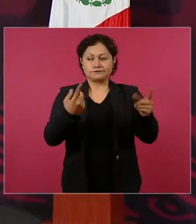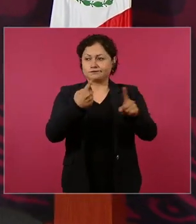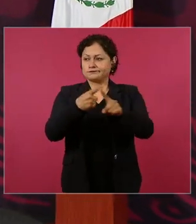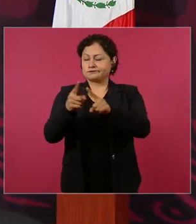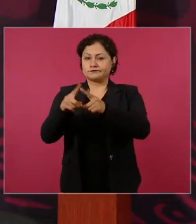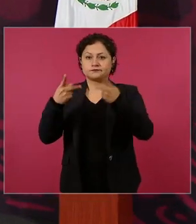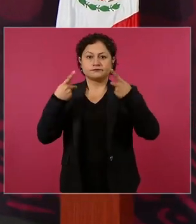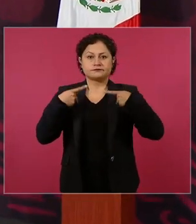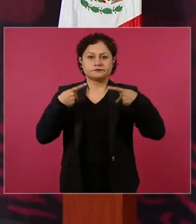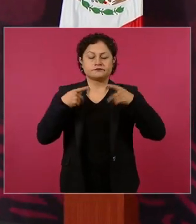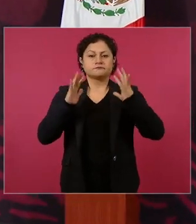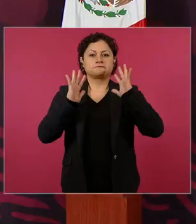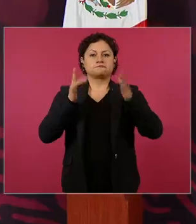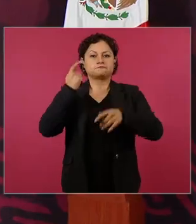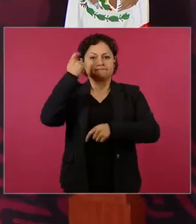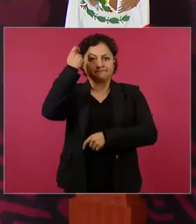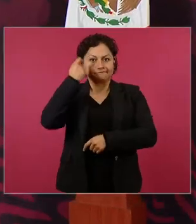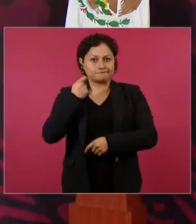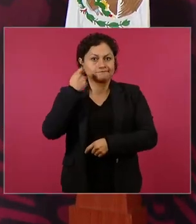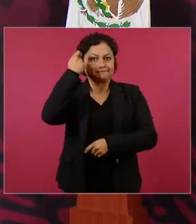pensionados. Vamos